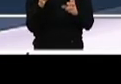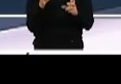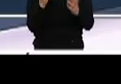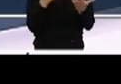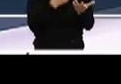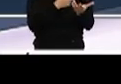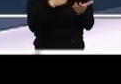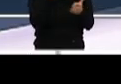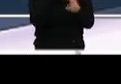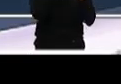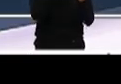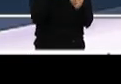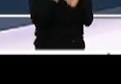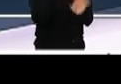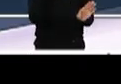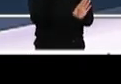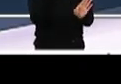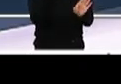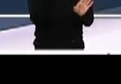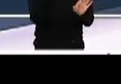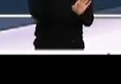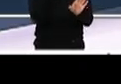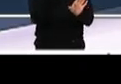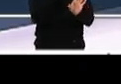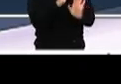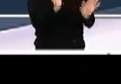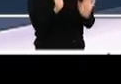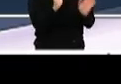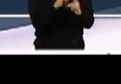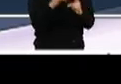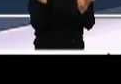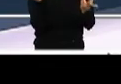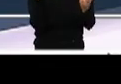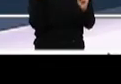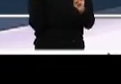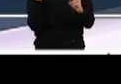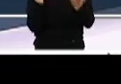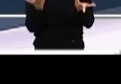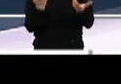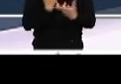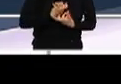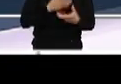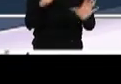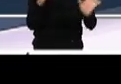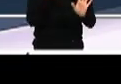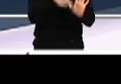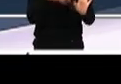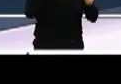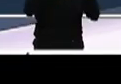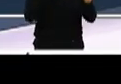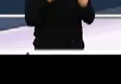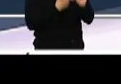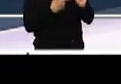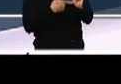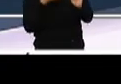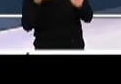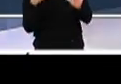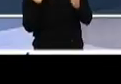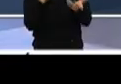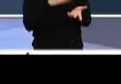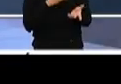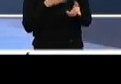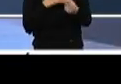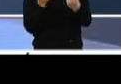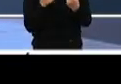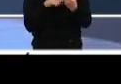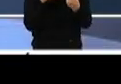que tuvieran un tono triste, un poco bajoneado, ¿no? Más bien que fuera generosos